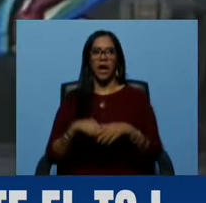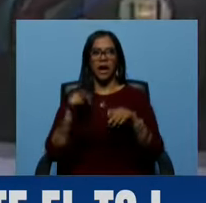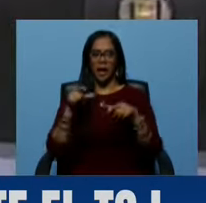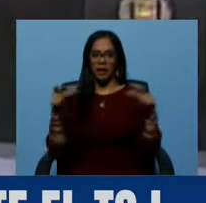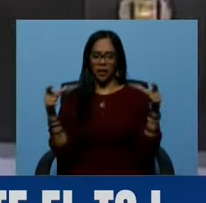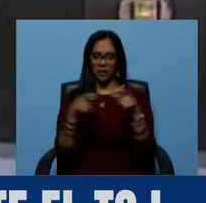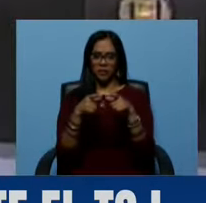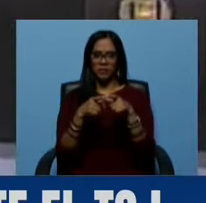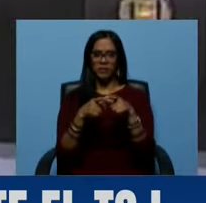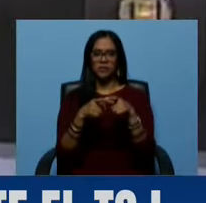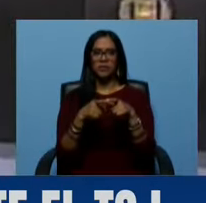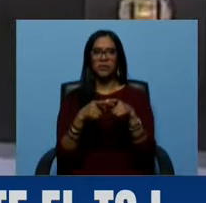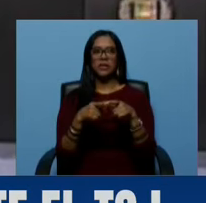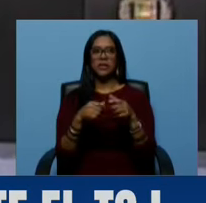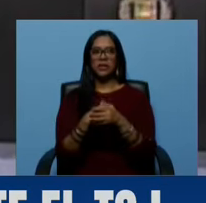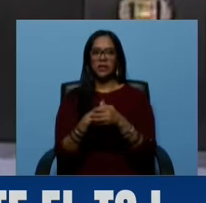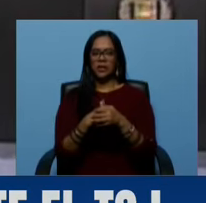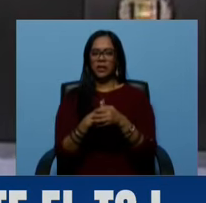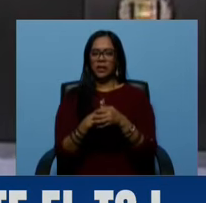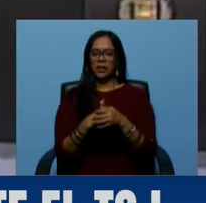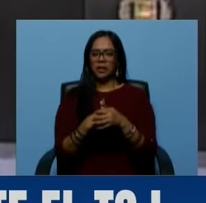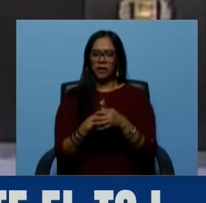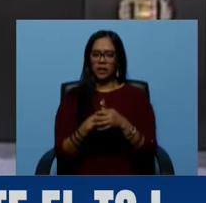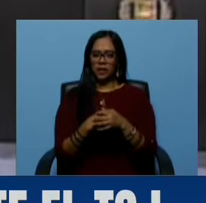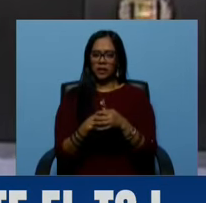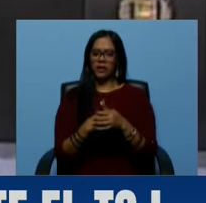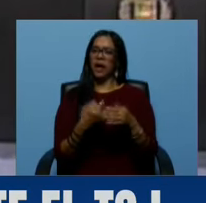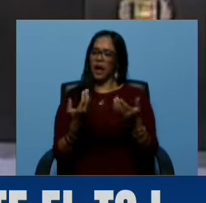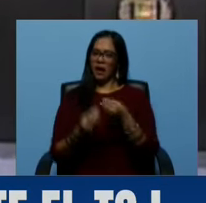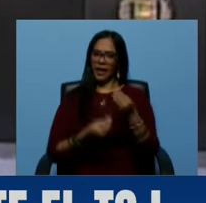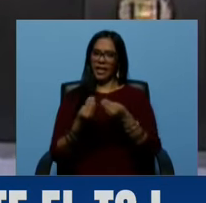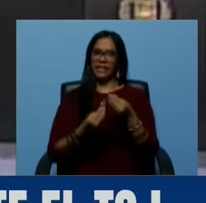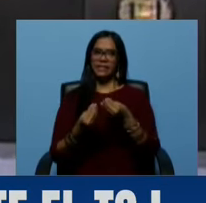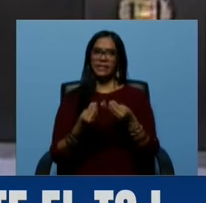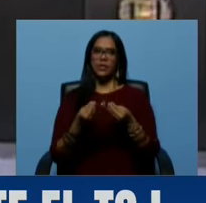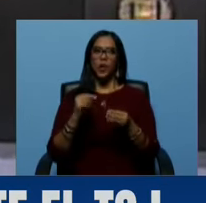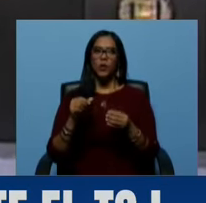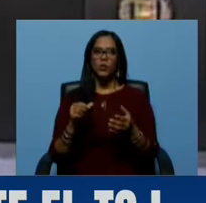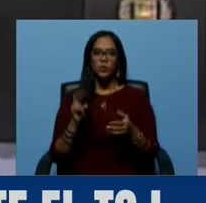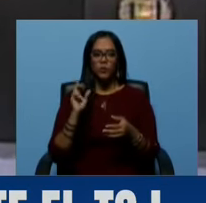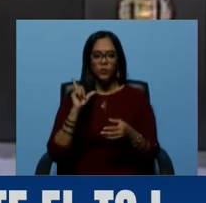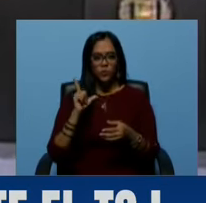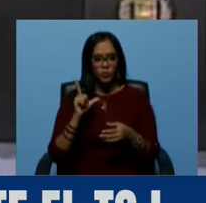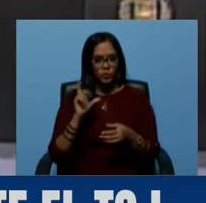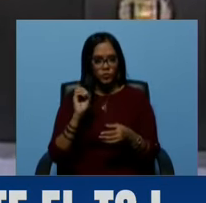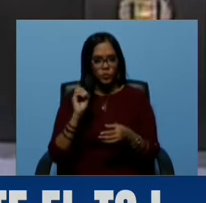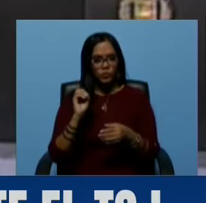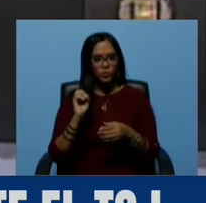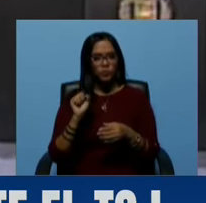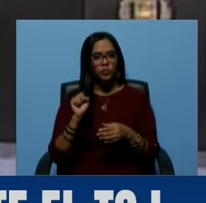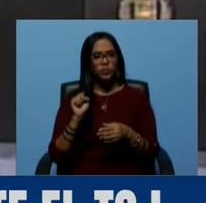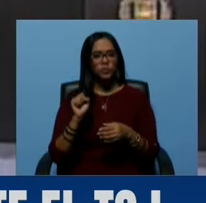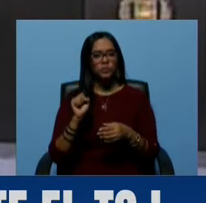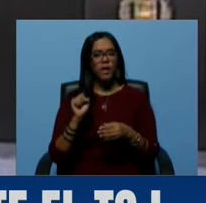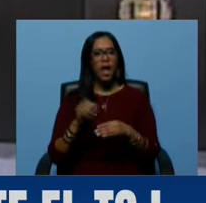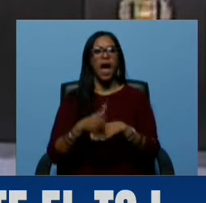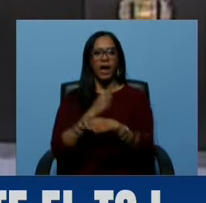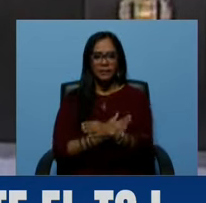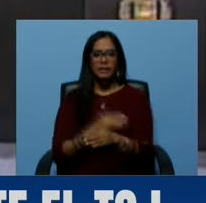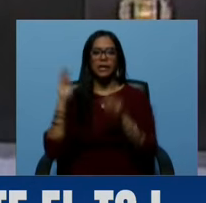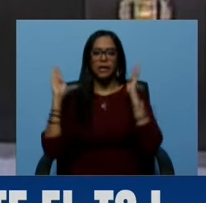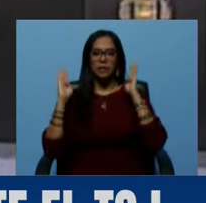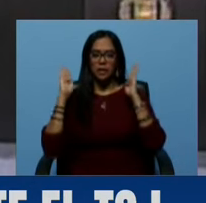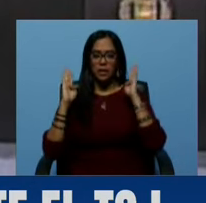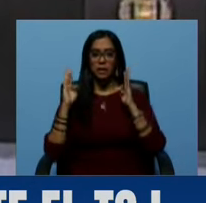audiencia, esta comparecencia de lo que ha sido los ex candidatos y representantes de las organizaciones